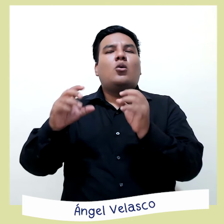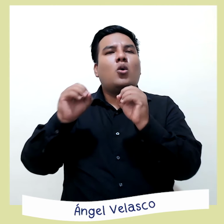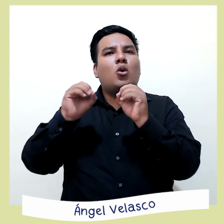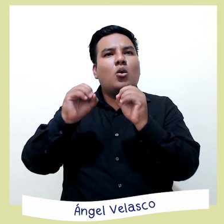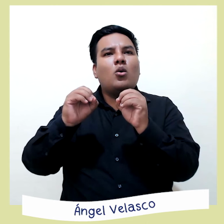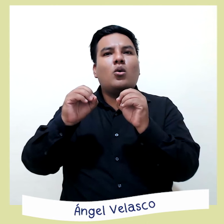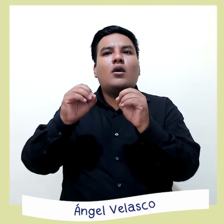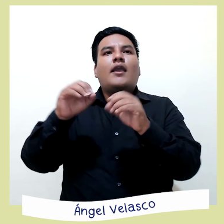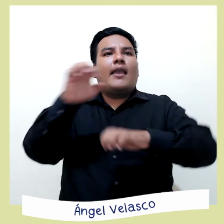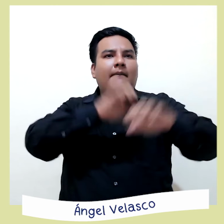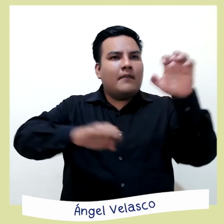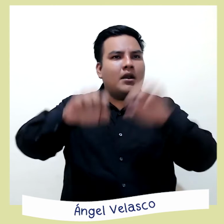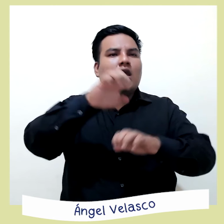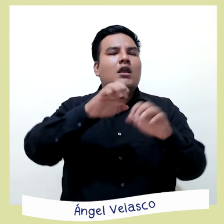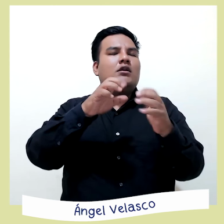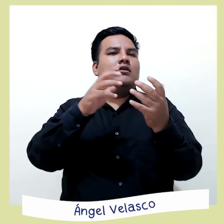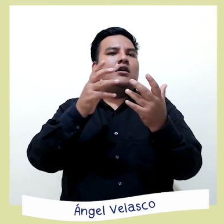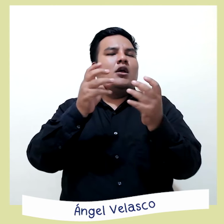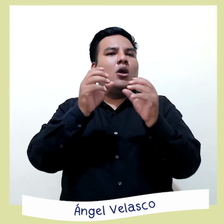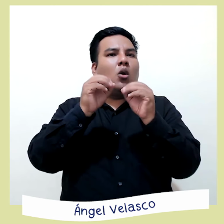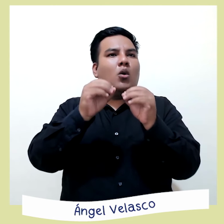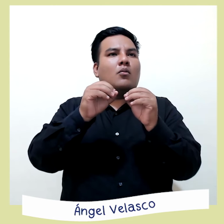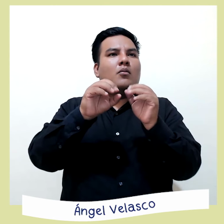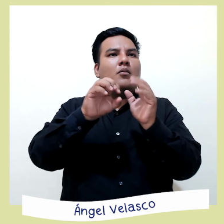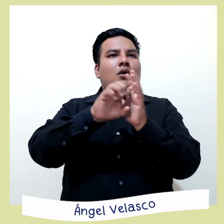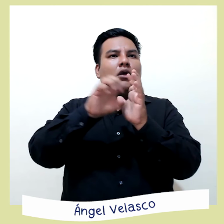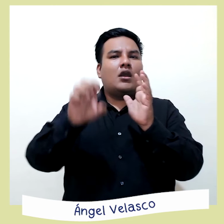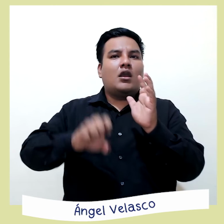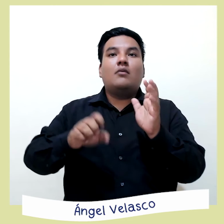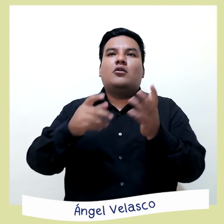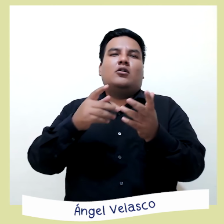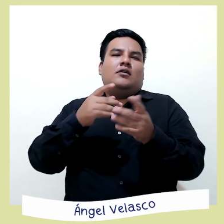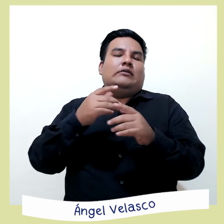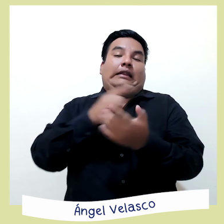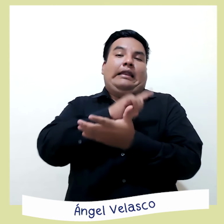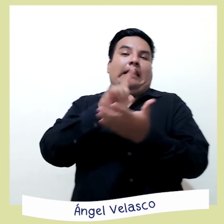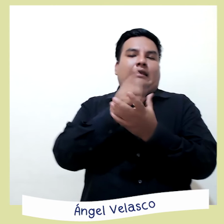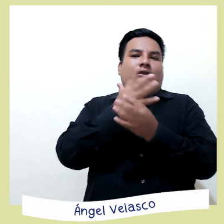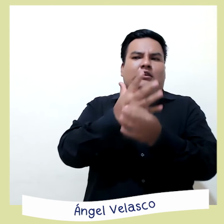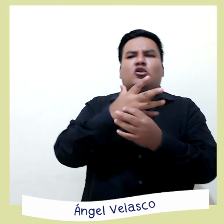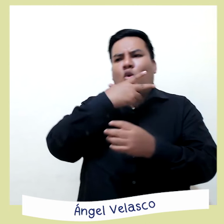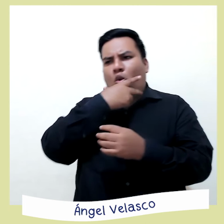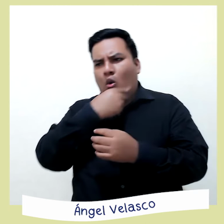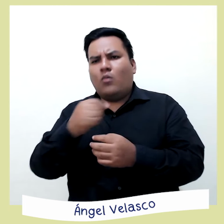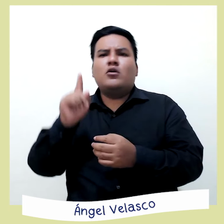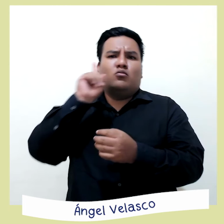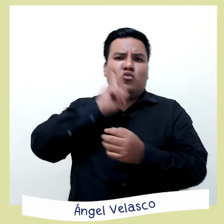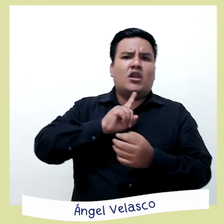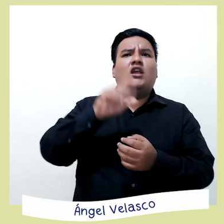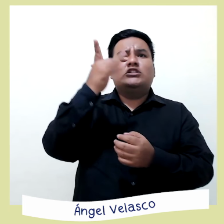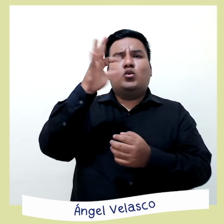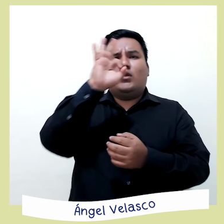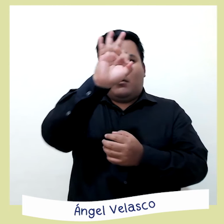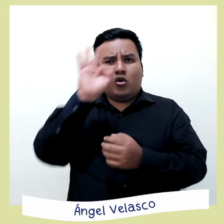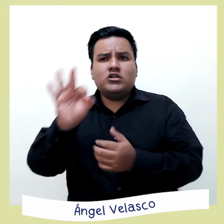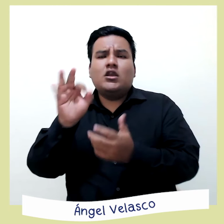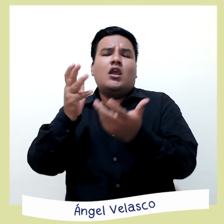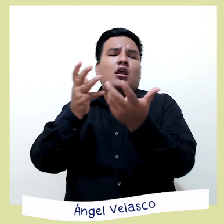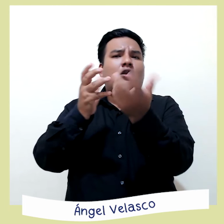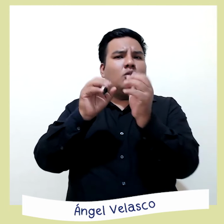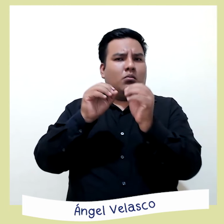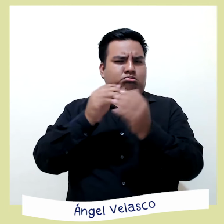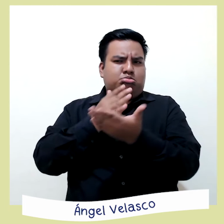ninguna cuota en las instituciones de gobierno, ninguna cuota en las empresas